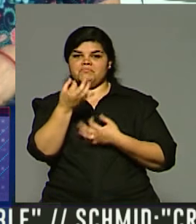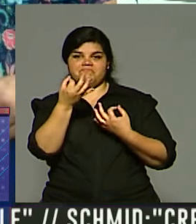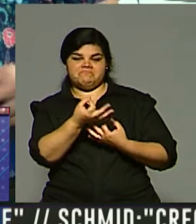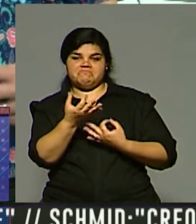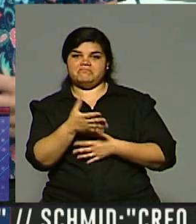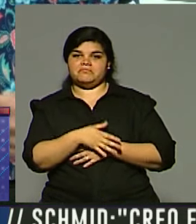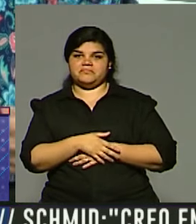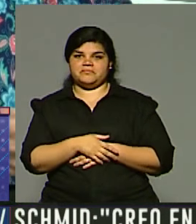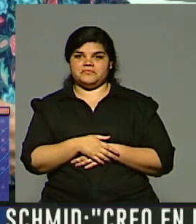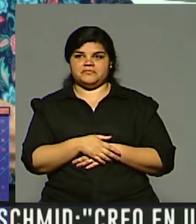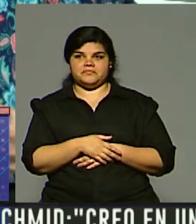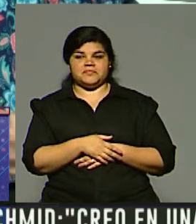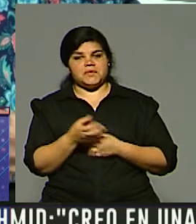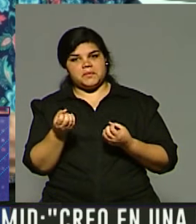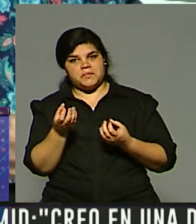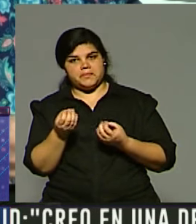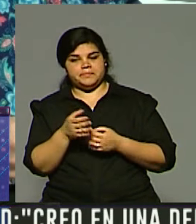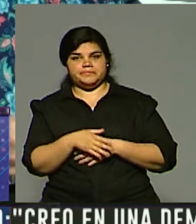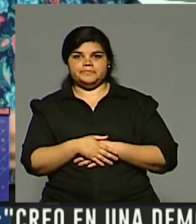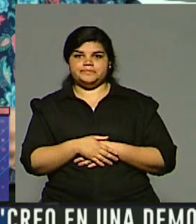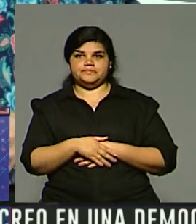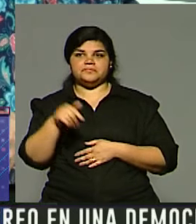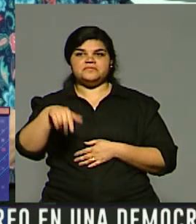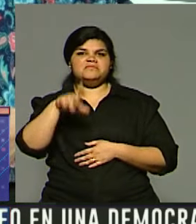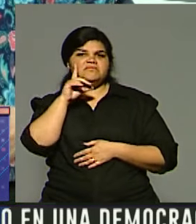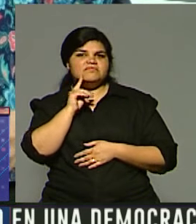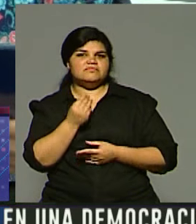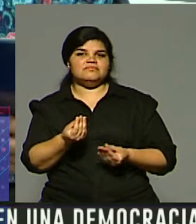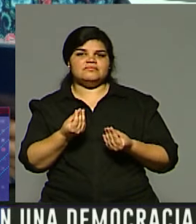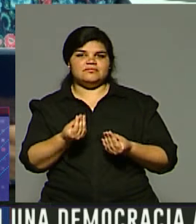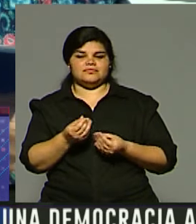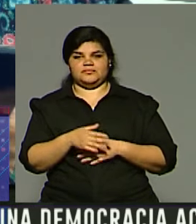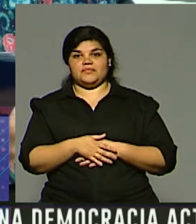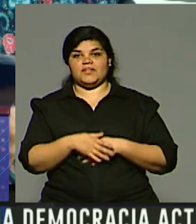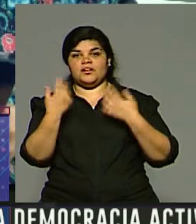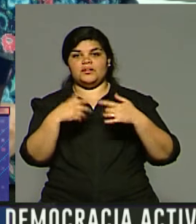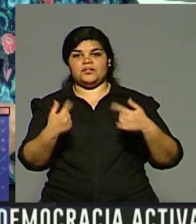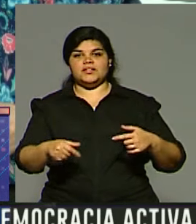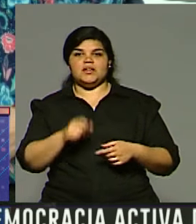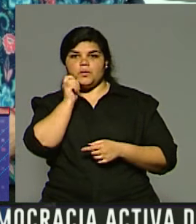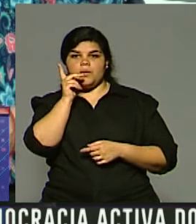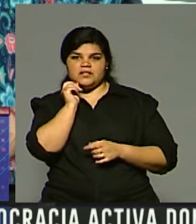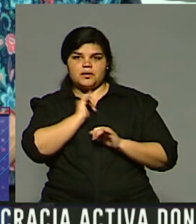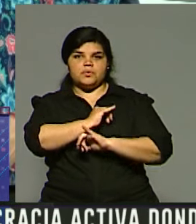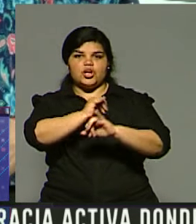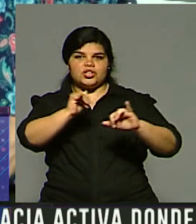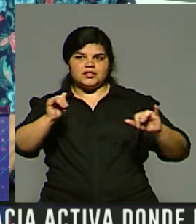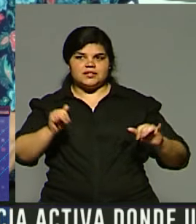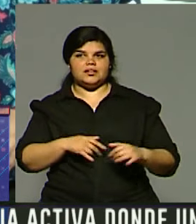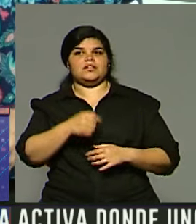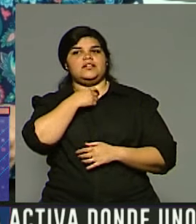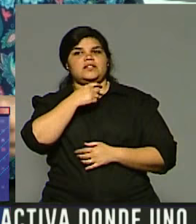Muy bien. Buenísimo. Hoy les traigo, algunas noticias relacionadas a WhatsApp. Lo que quiero hacer